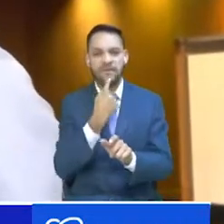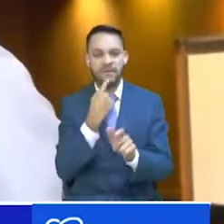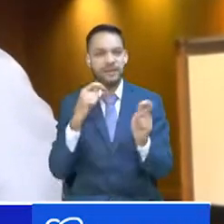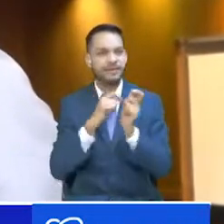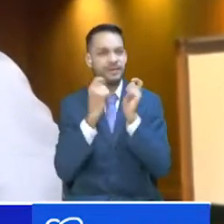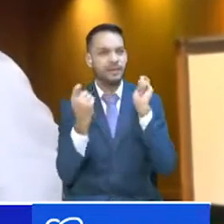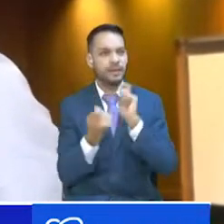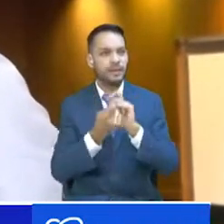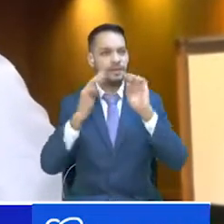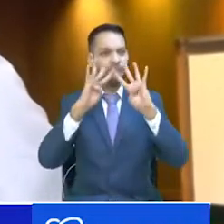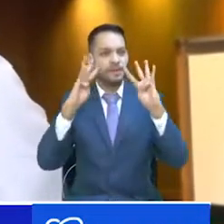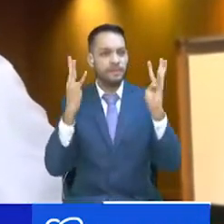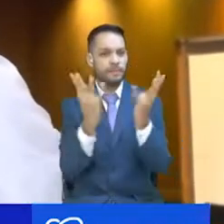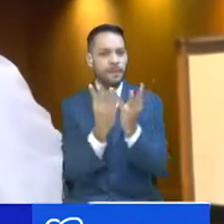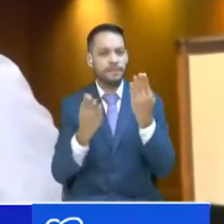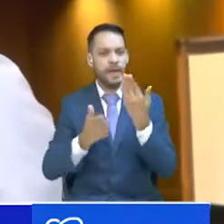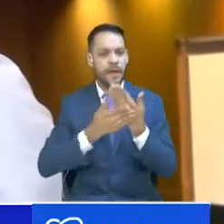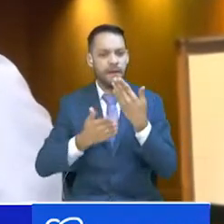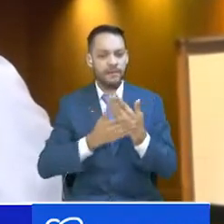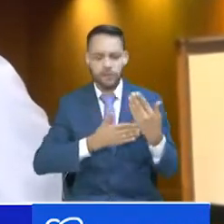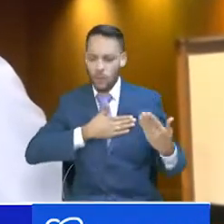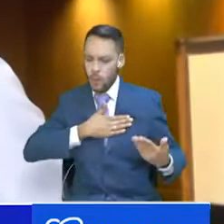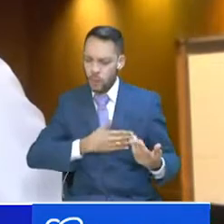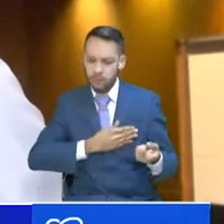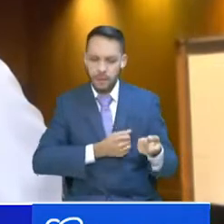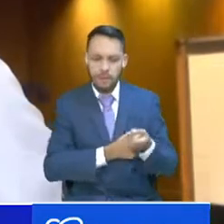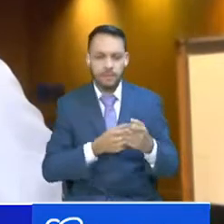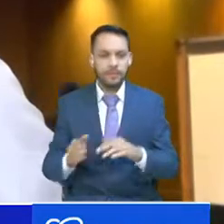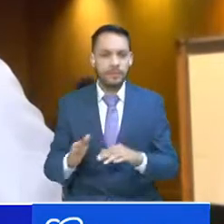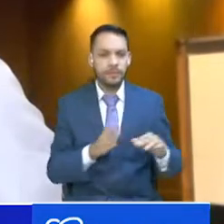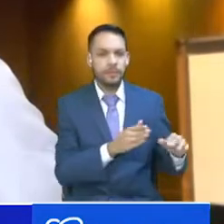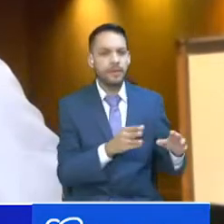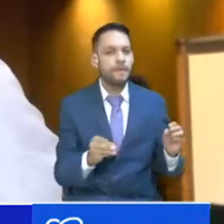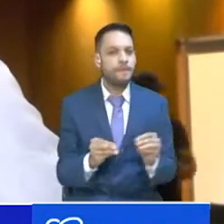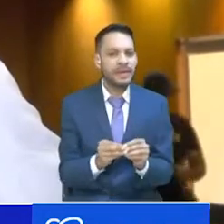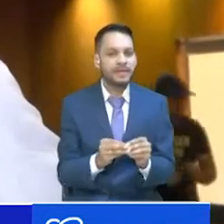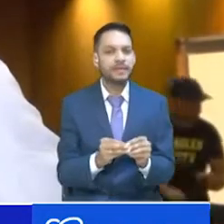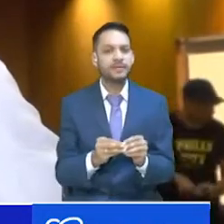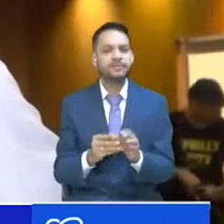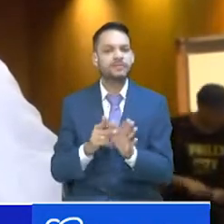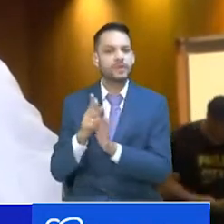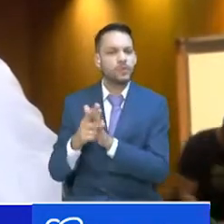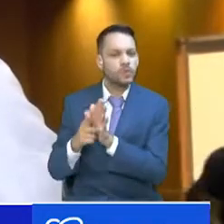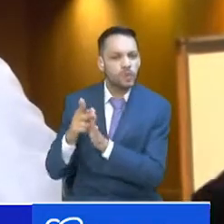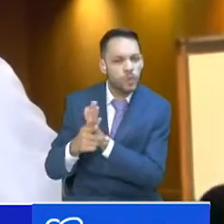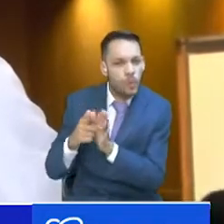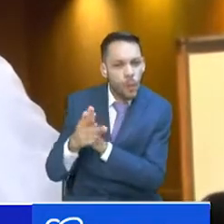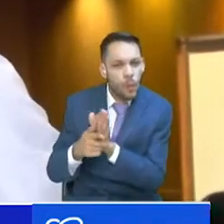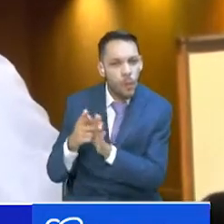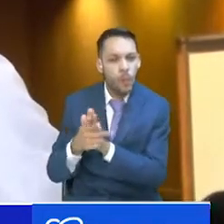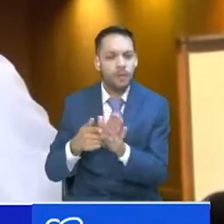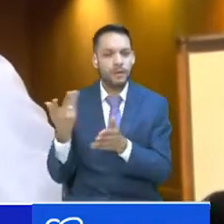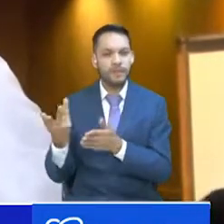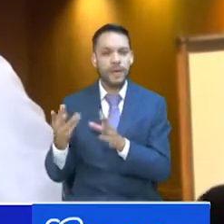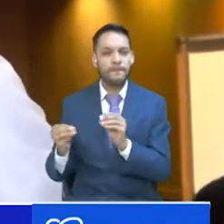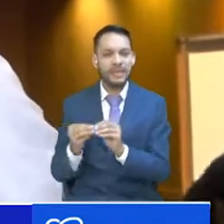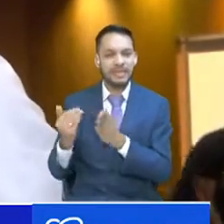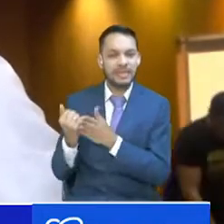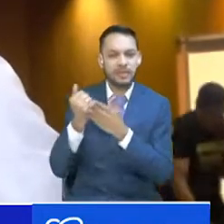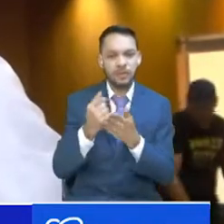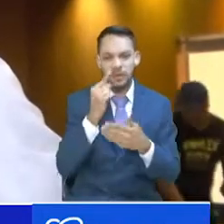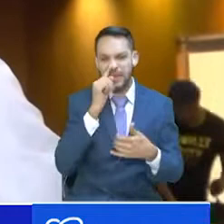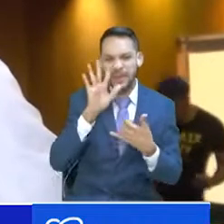esa a ese llamado hasta la semana pasada hablábamos de tren de cercanías hablábamos de mínimo vital para todo el país